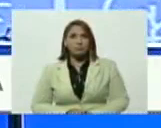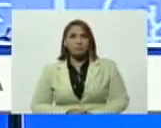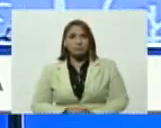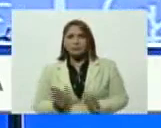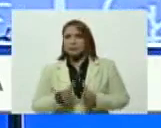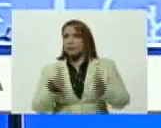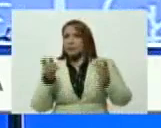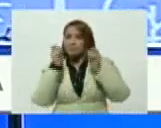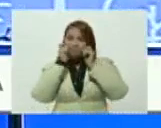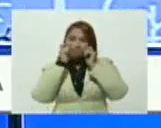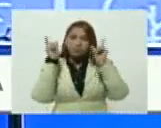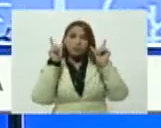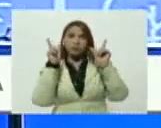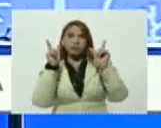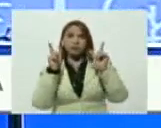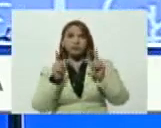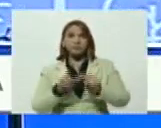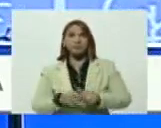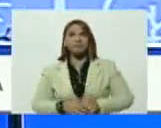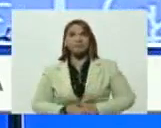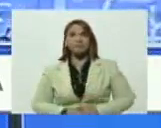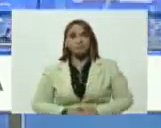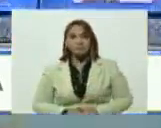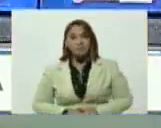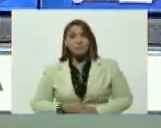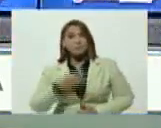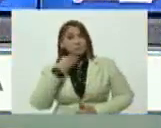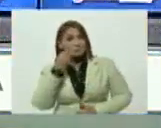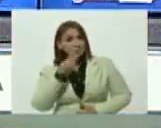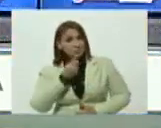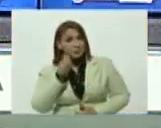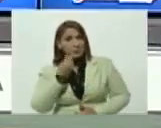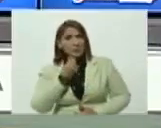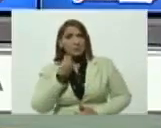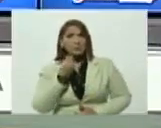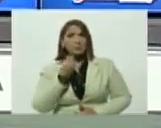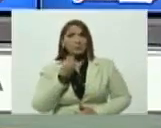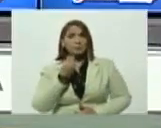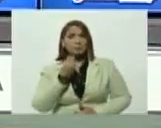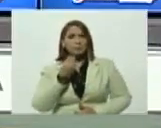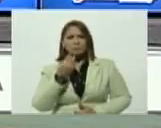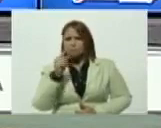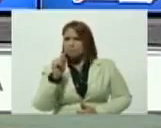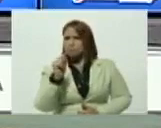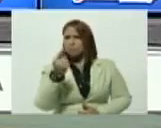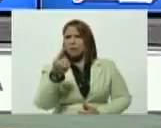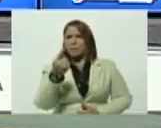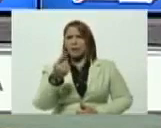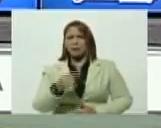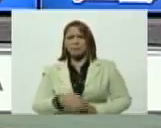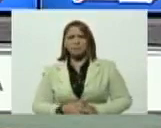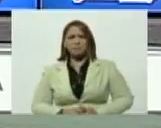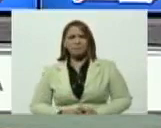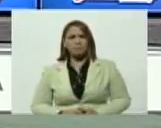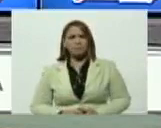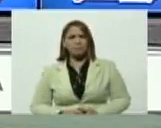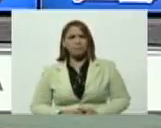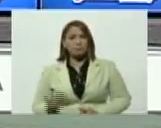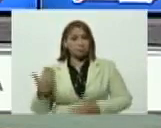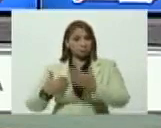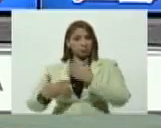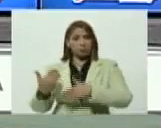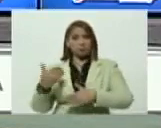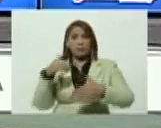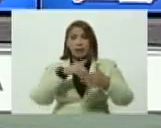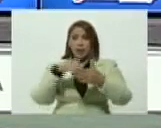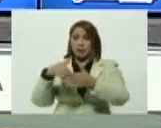grande sorpresa, la juventud está de primera. En las pasadas elecciones del